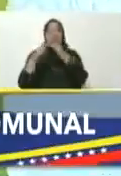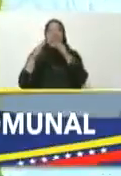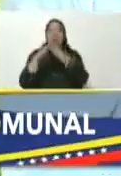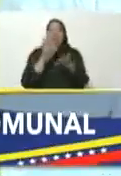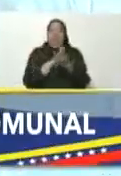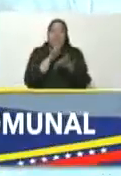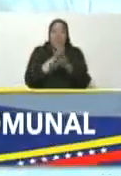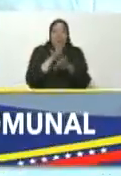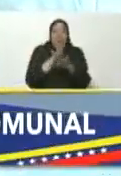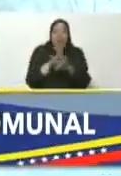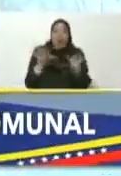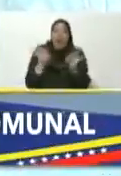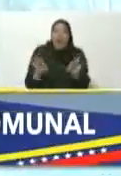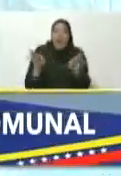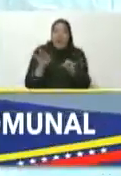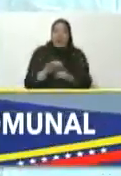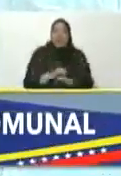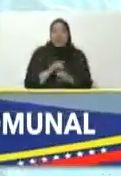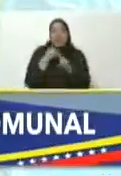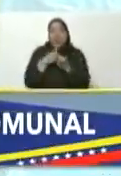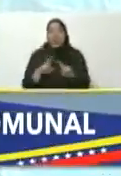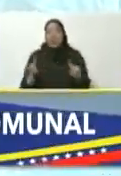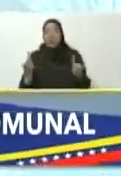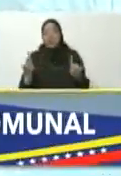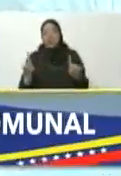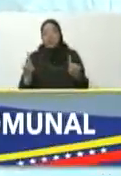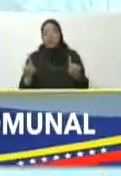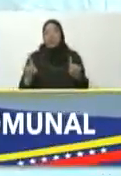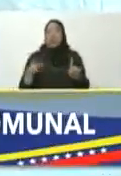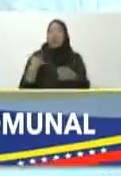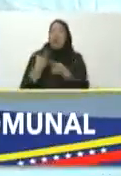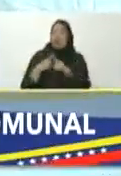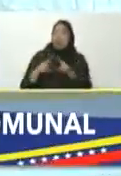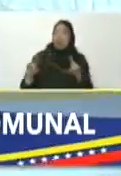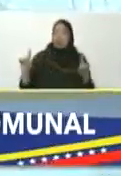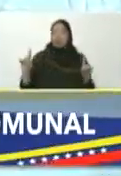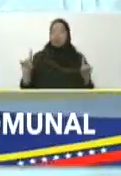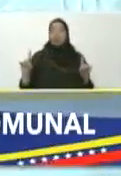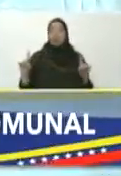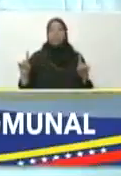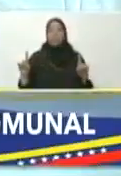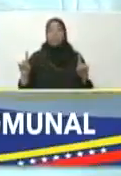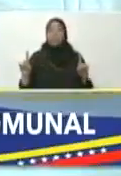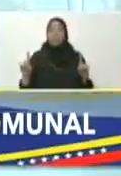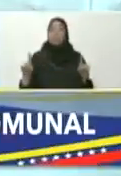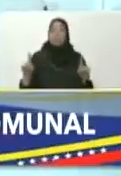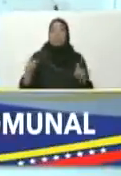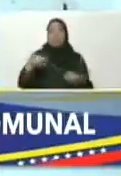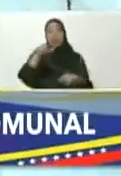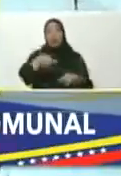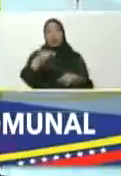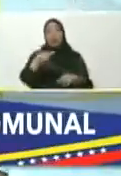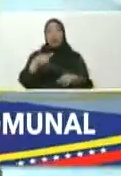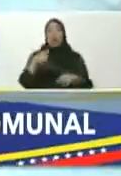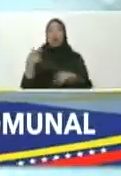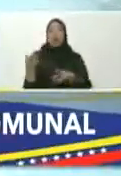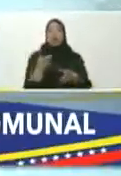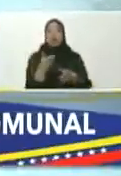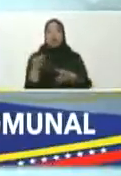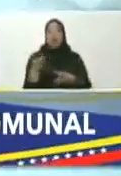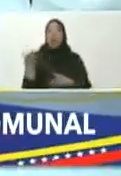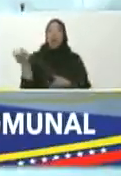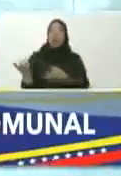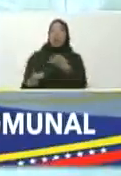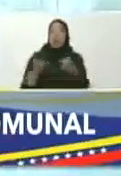Tranquilamente, tranquilamente, ¿ves? Así es. Por otro lado, fíjense, aquí con estos algraneles, nosotros llenamos esta